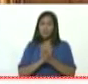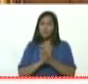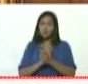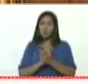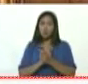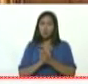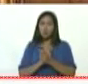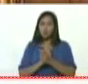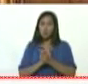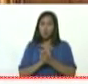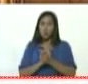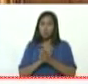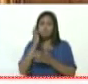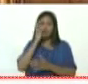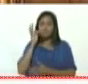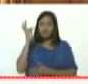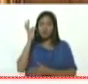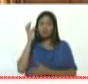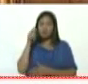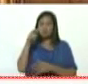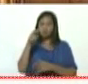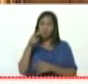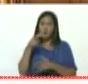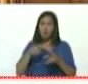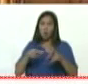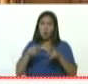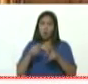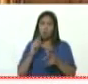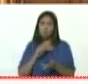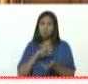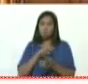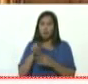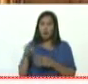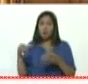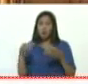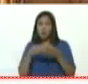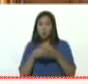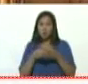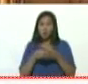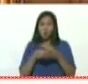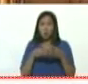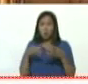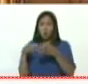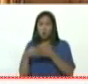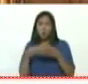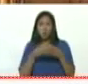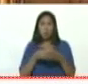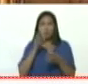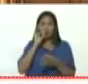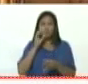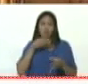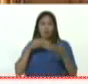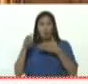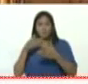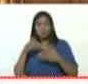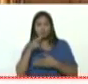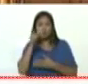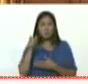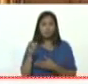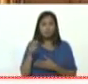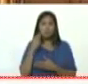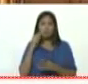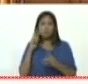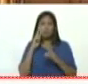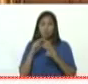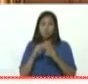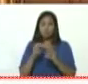París. Y estaba en París, pues, y estaba saliendo de una reunión a otra. Iba para un café a conversar con una gente. Y de